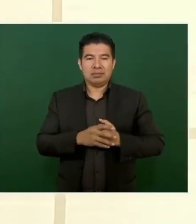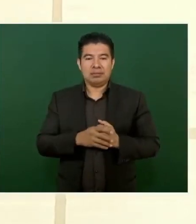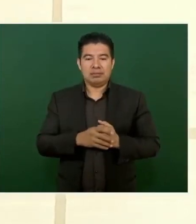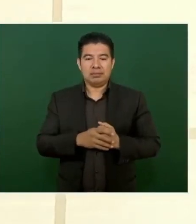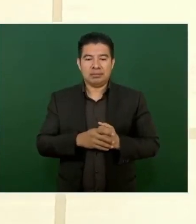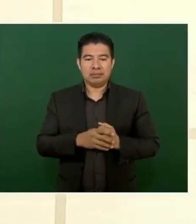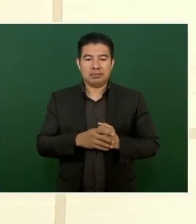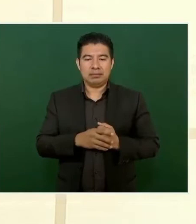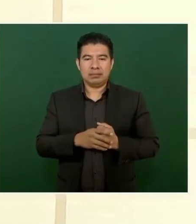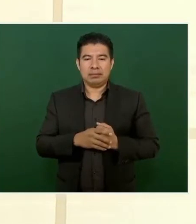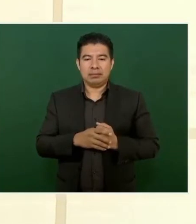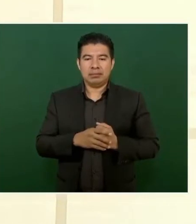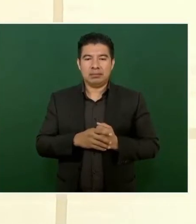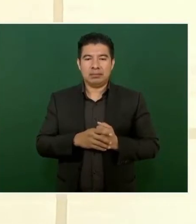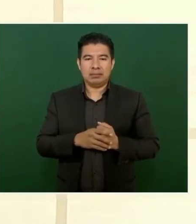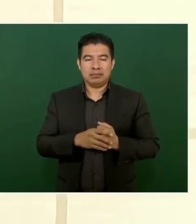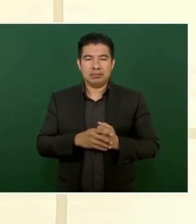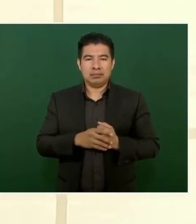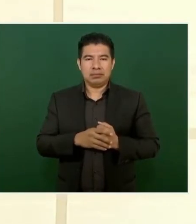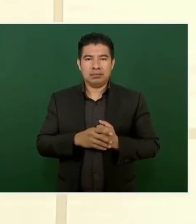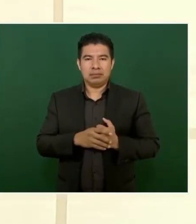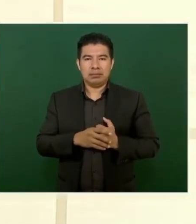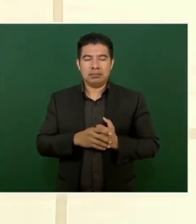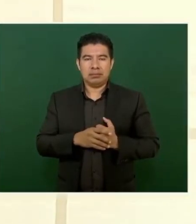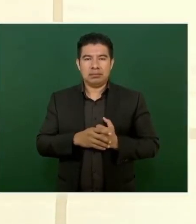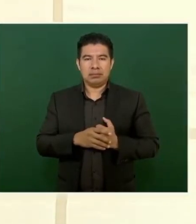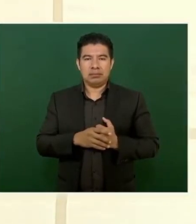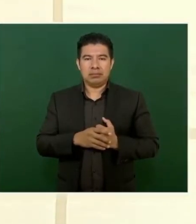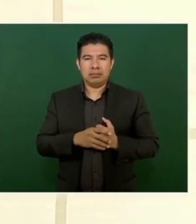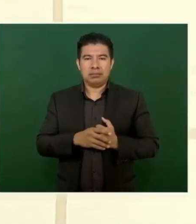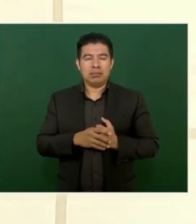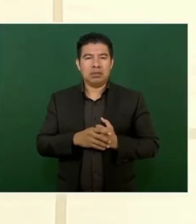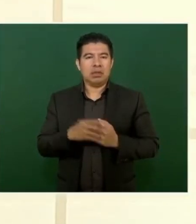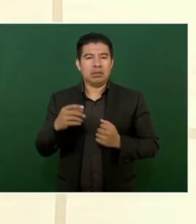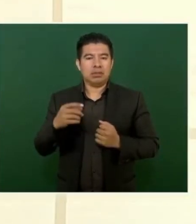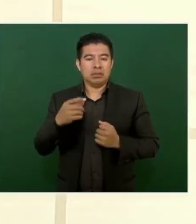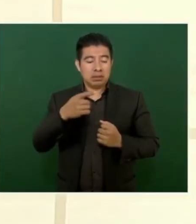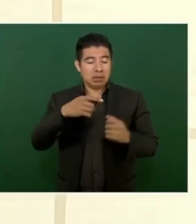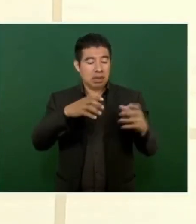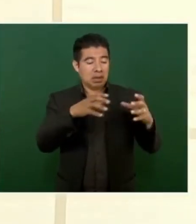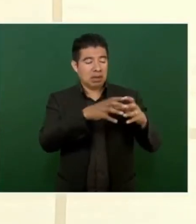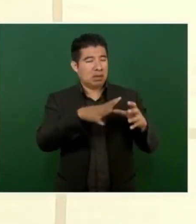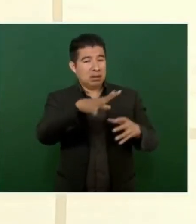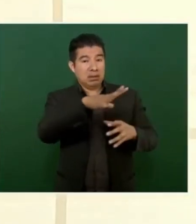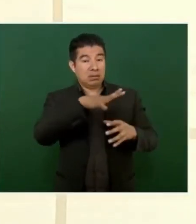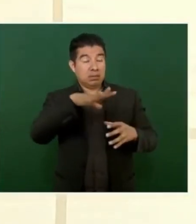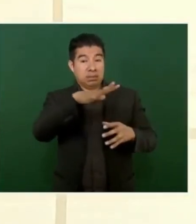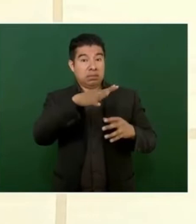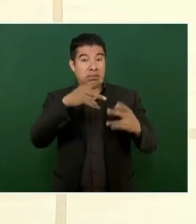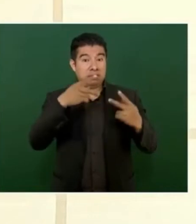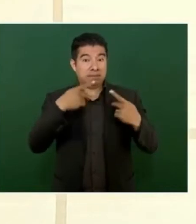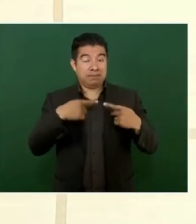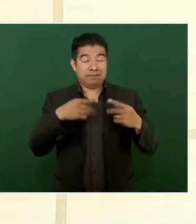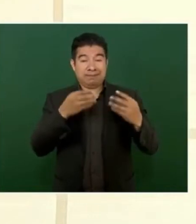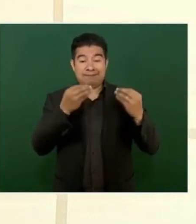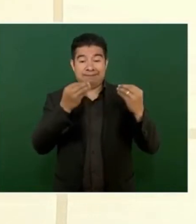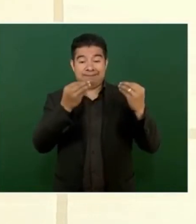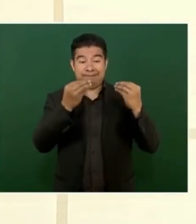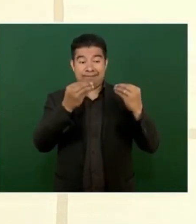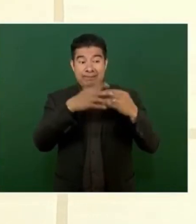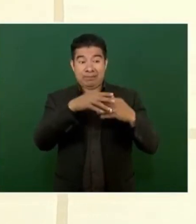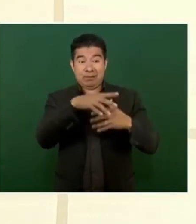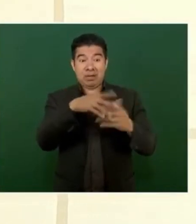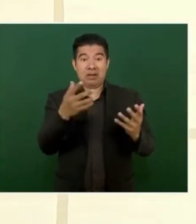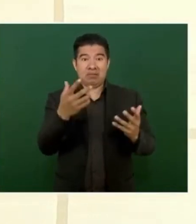es mucho pueblo el de Europa para tan pequeños